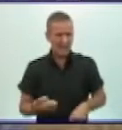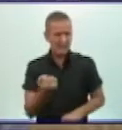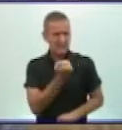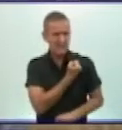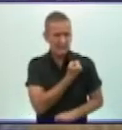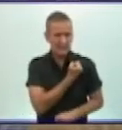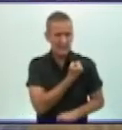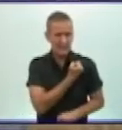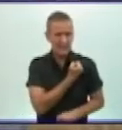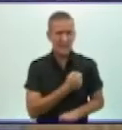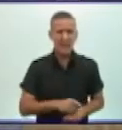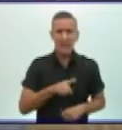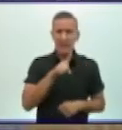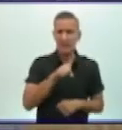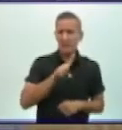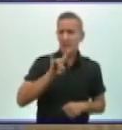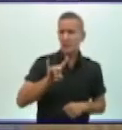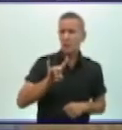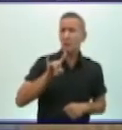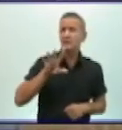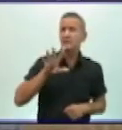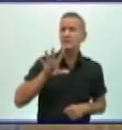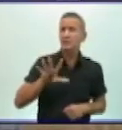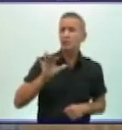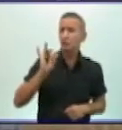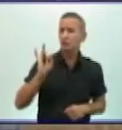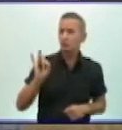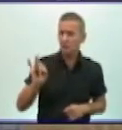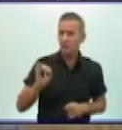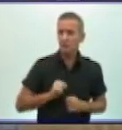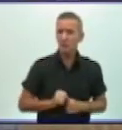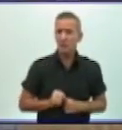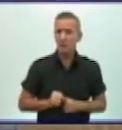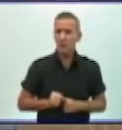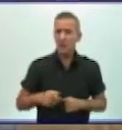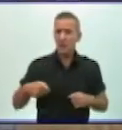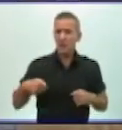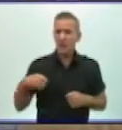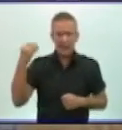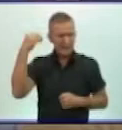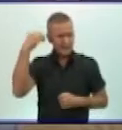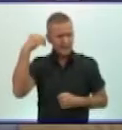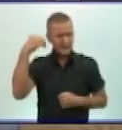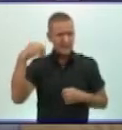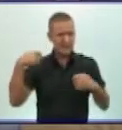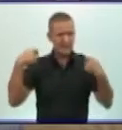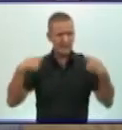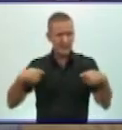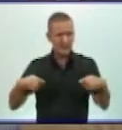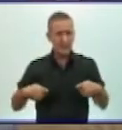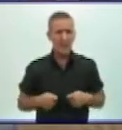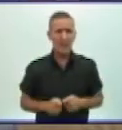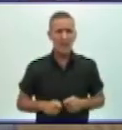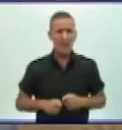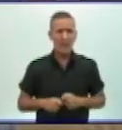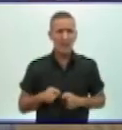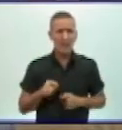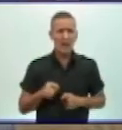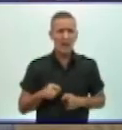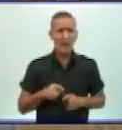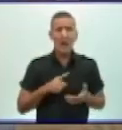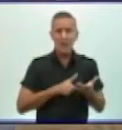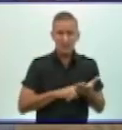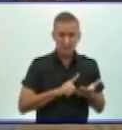julio de 1957. Cuando yo pienso en el sentido del deber en Fran, mira qué temprano empiezo. Fran pierde a su padre cuando él